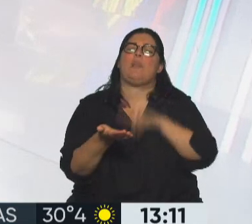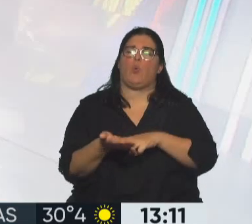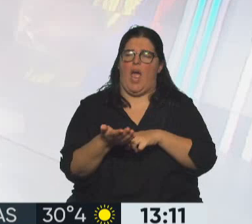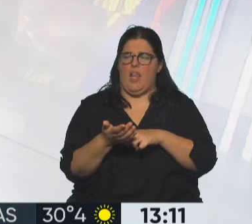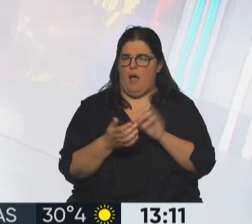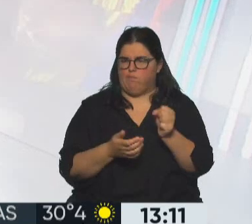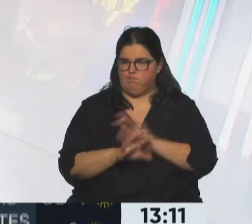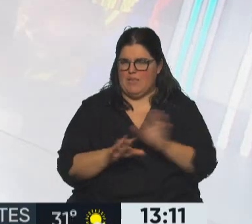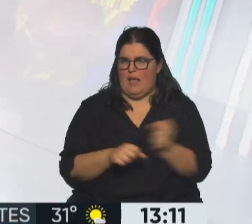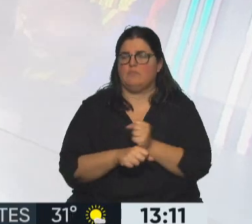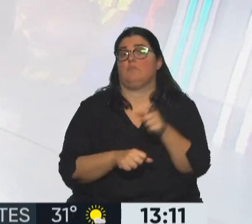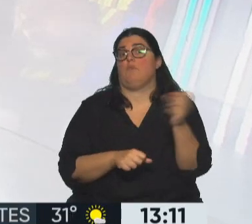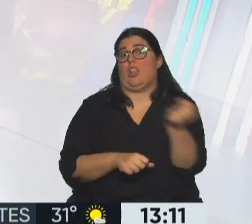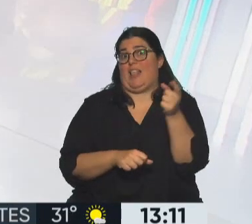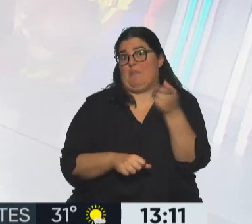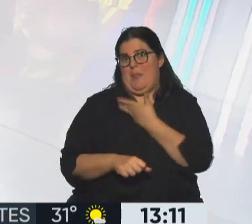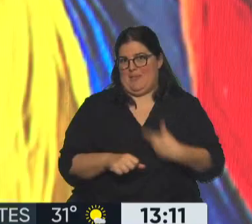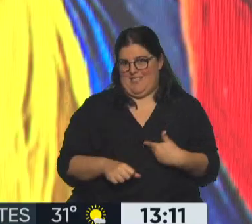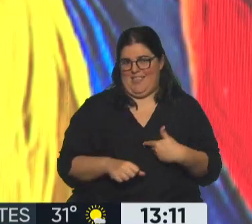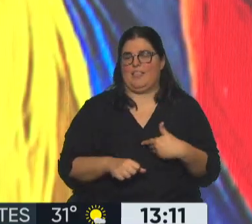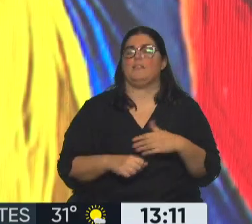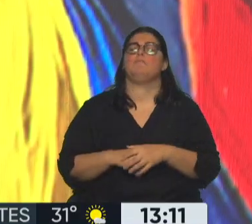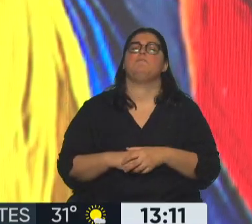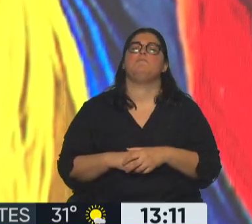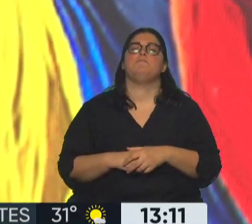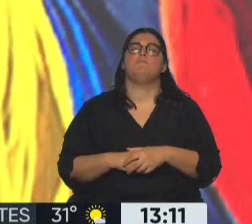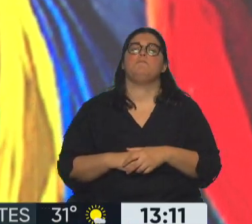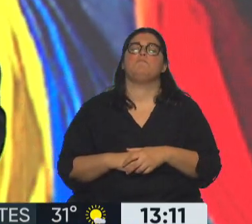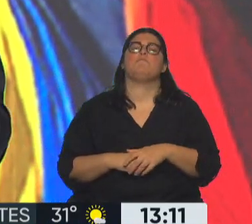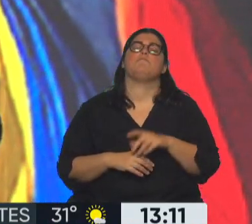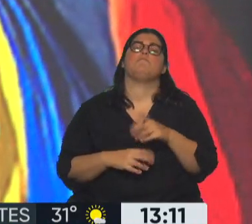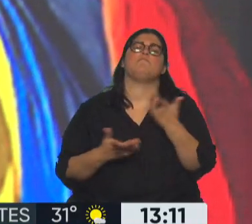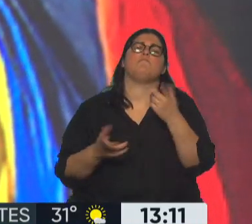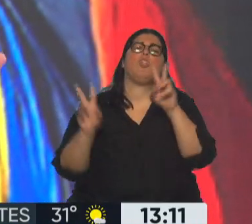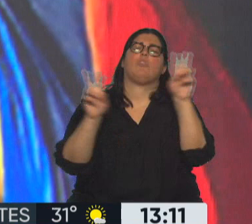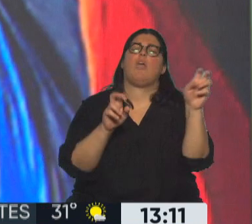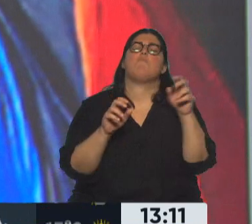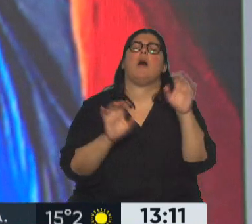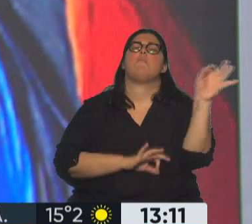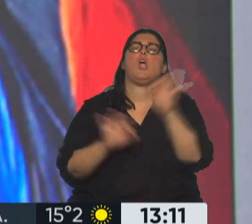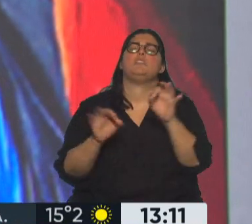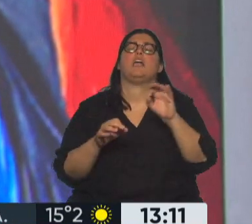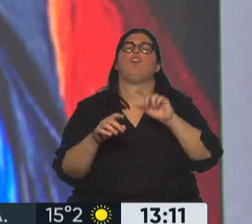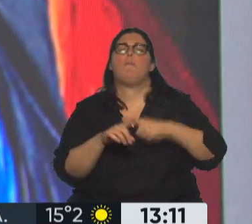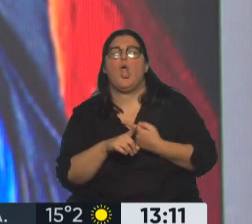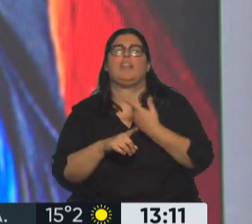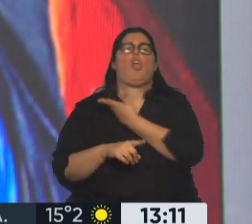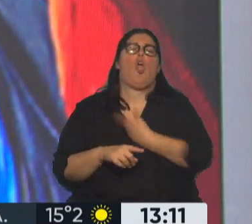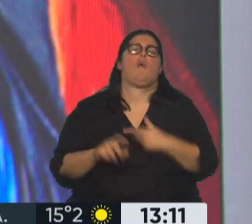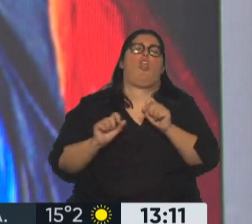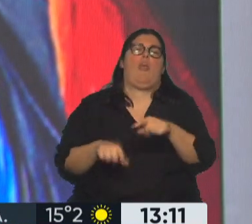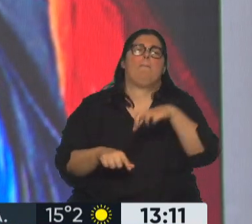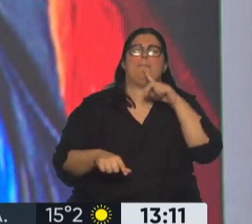importante para Petro. Pero sigamos con algunas cuestiones que hacen justamente al proyecto político y de gobierno del propio Petro. La